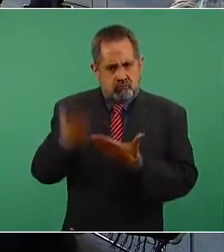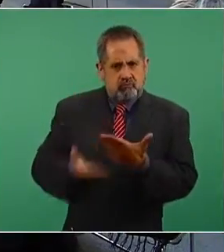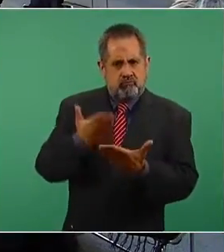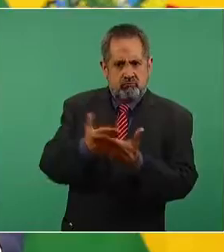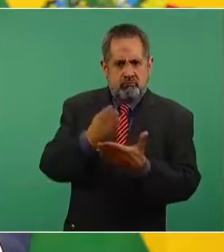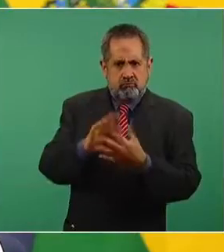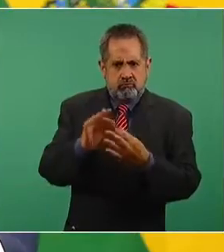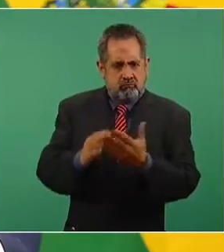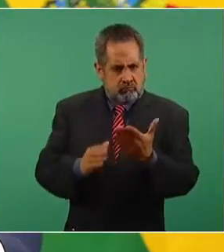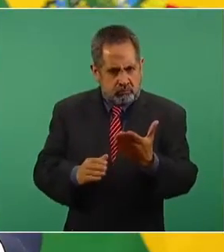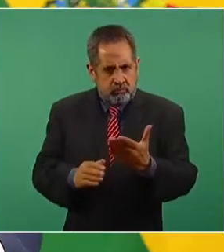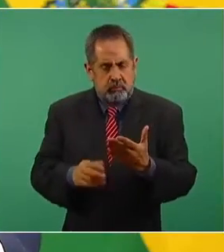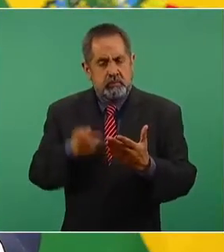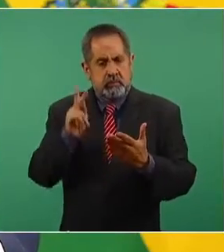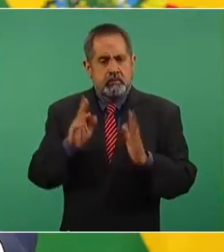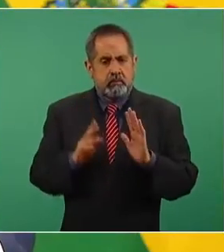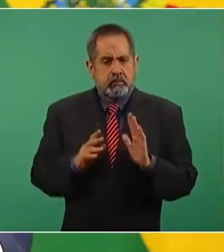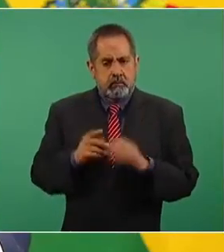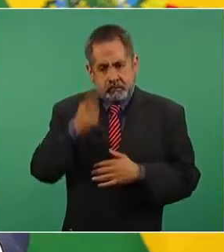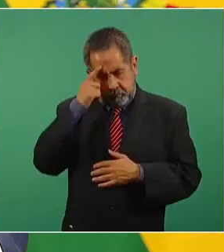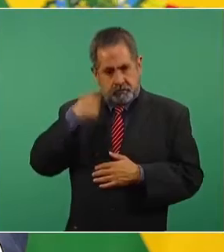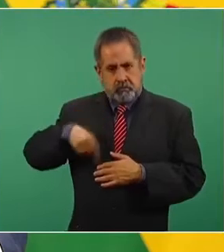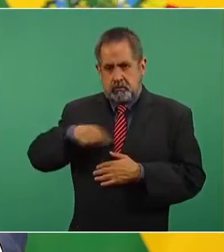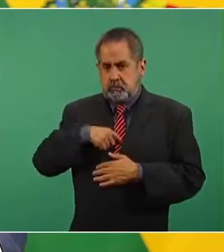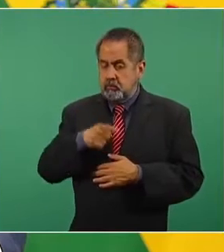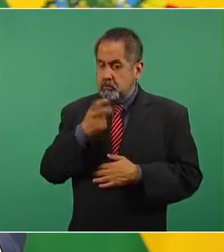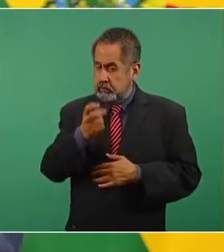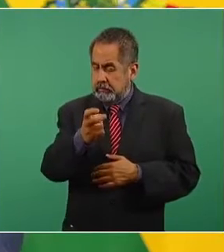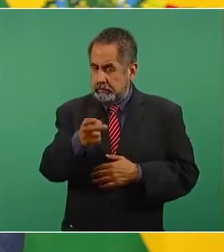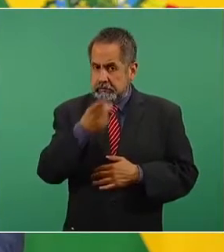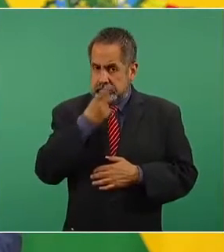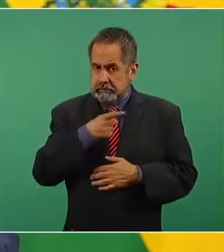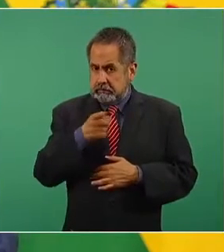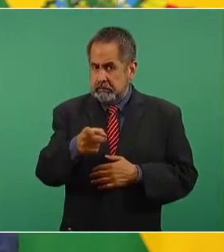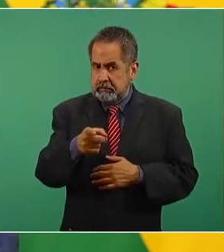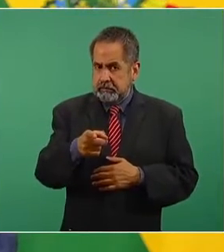cosas, pero son para nosotros cuestiones